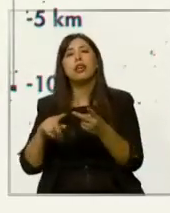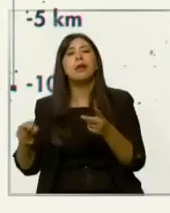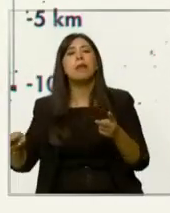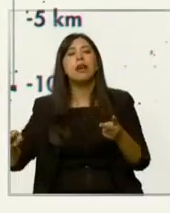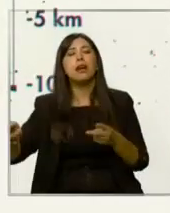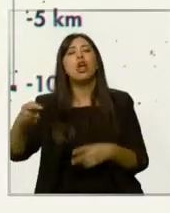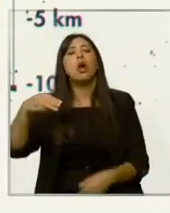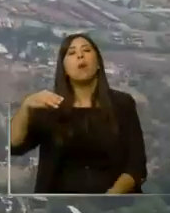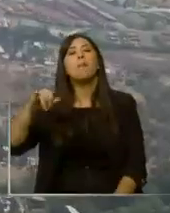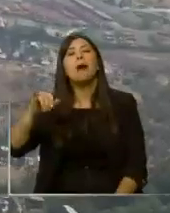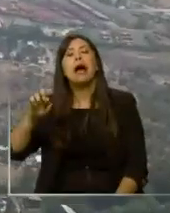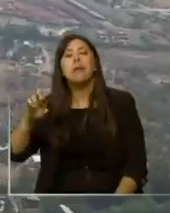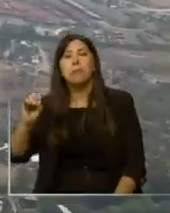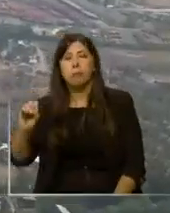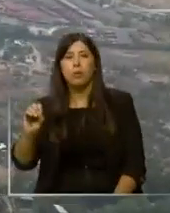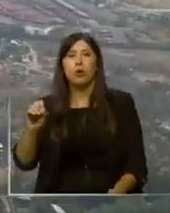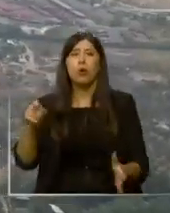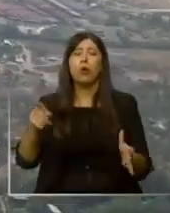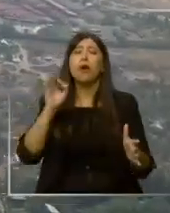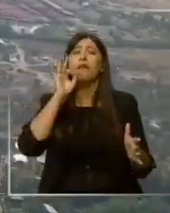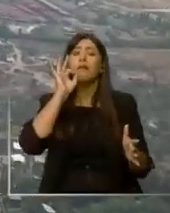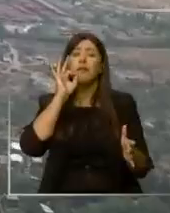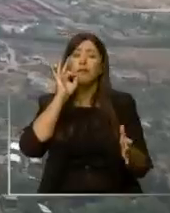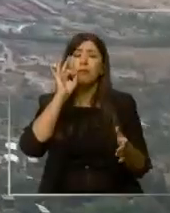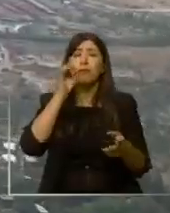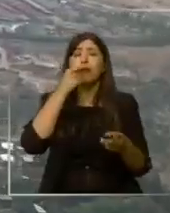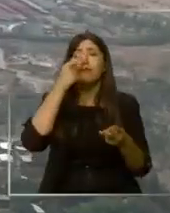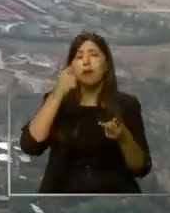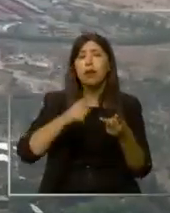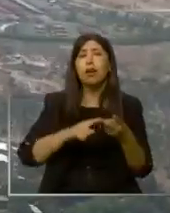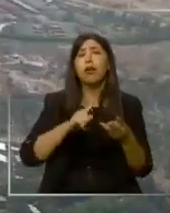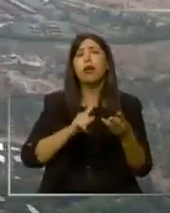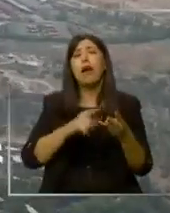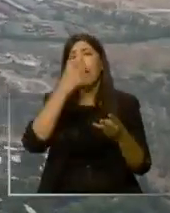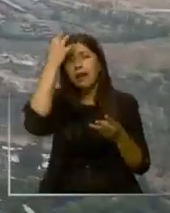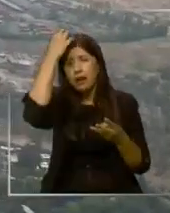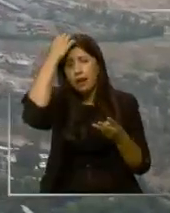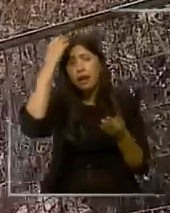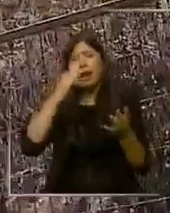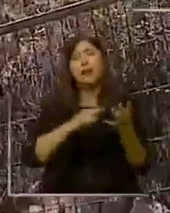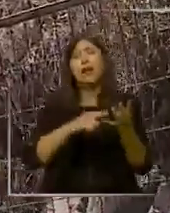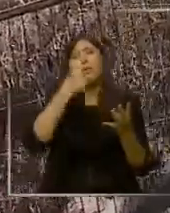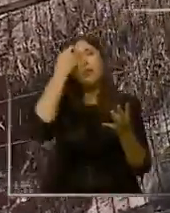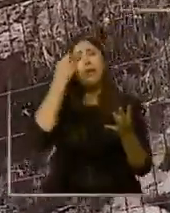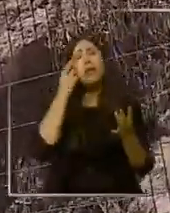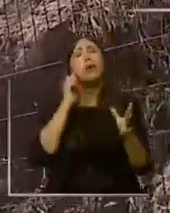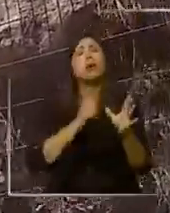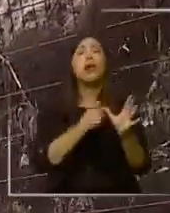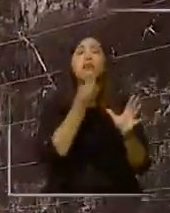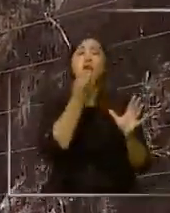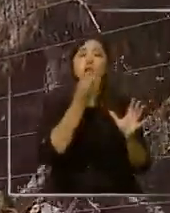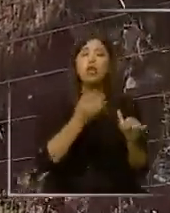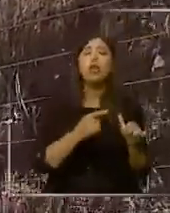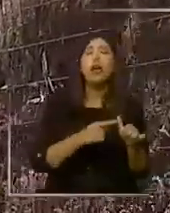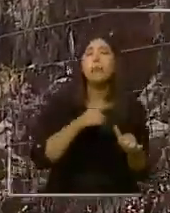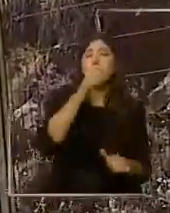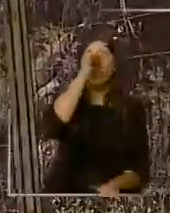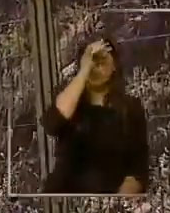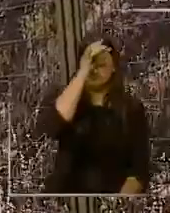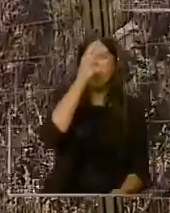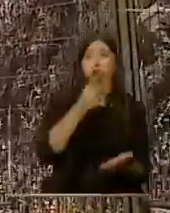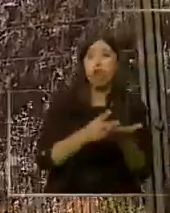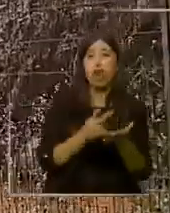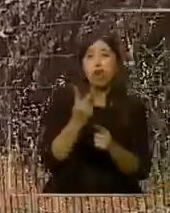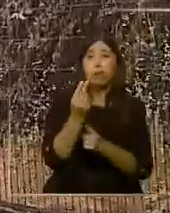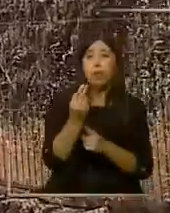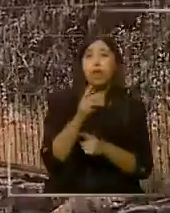metropolitana pasa por vitacura las Condes la reina peñalolén la Florida y puente alto se estima que desde el 2012 más del